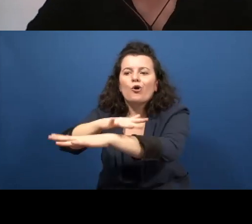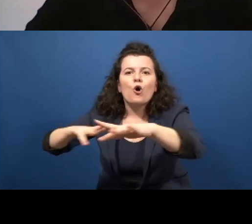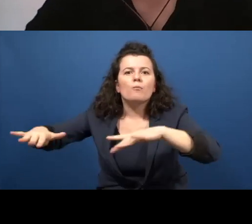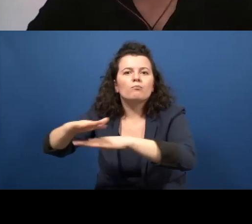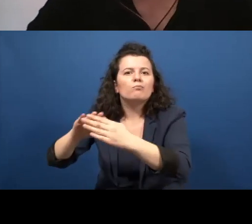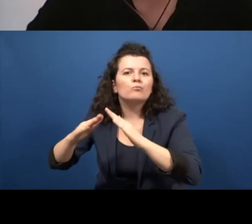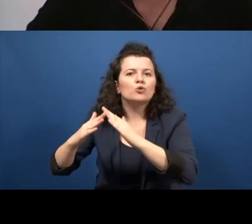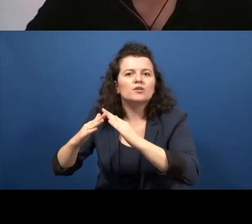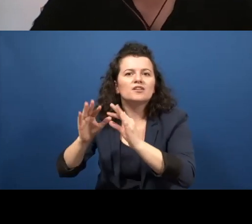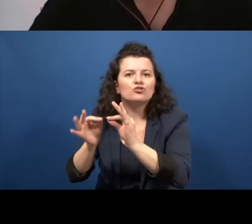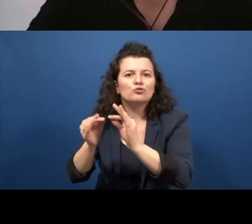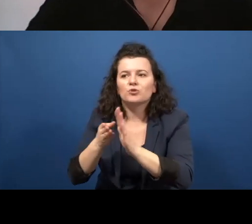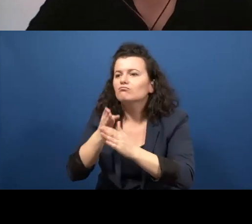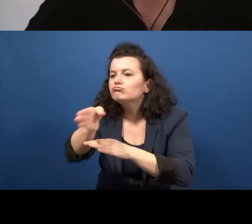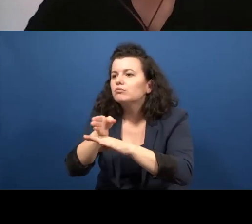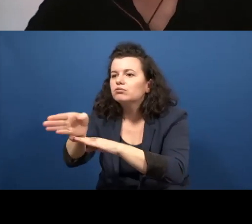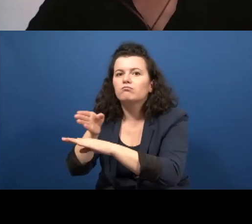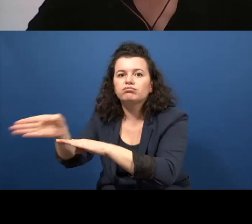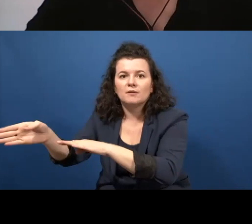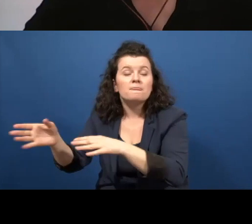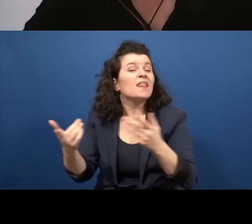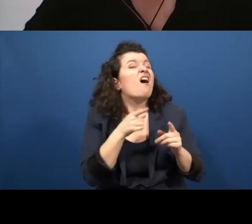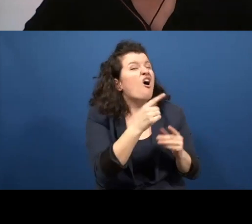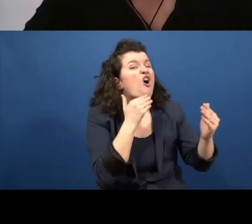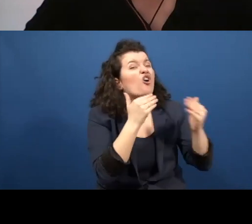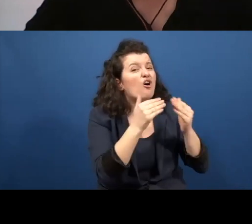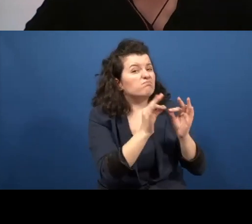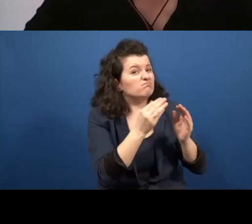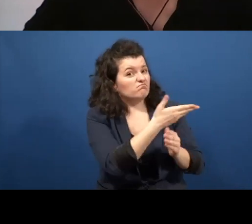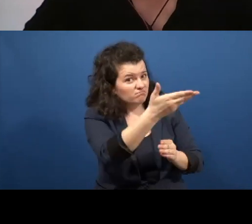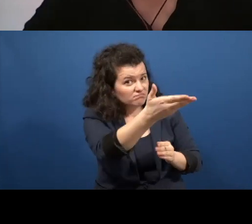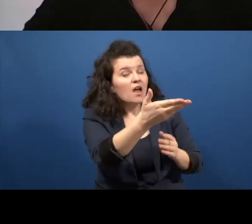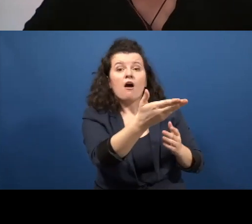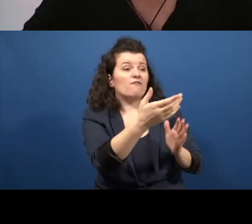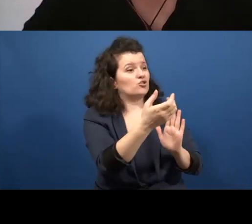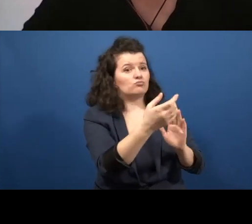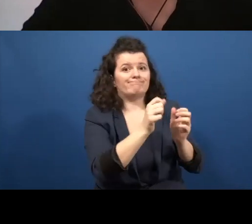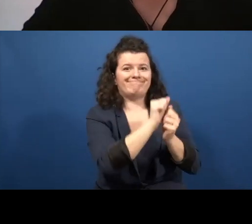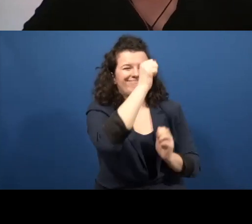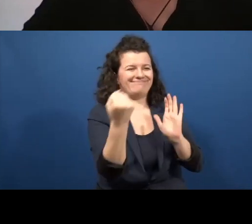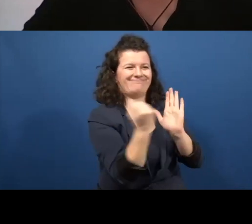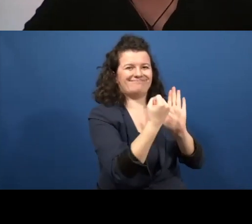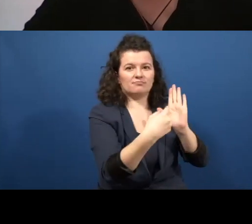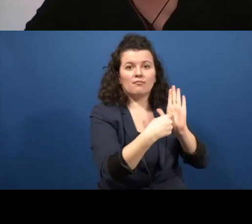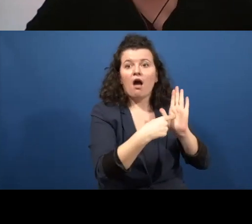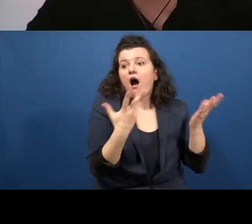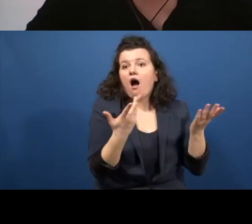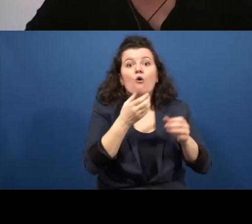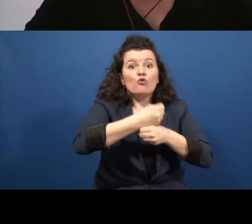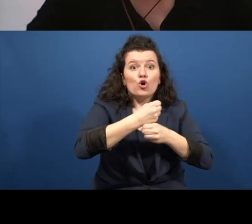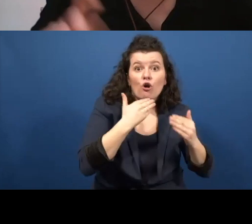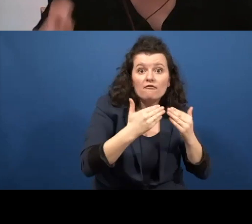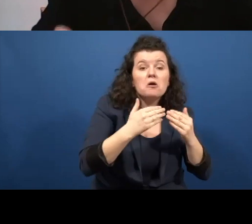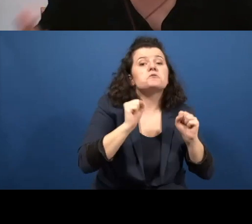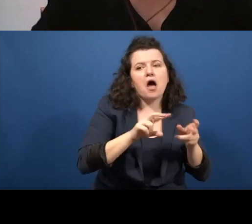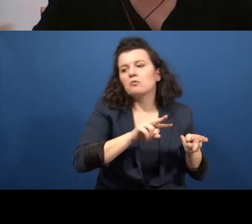un componente para hablar de la ética en la interpretación, ya que hay una gran diferencia entre la interpretación comunitaria y la ética en la